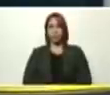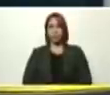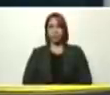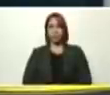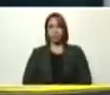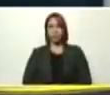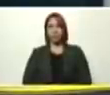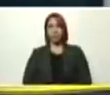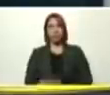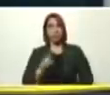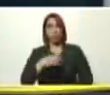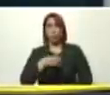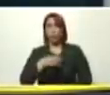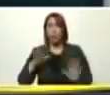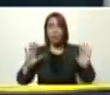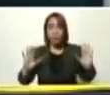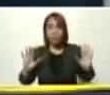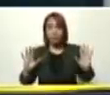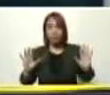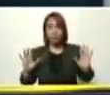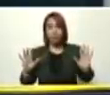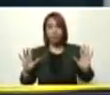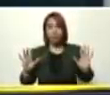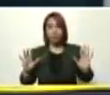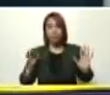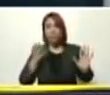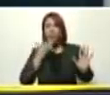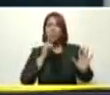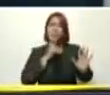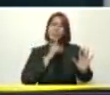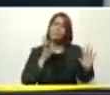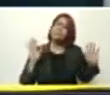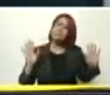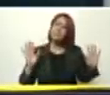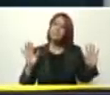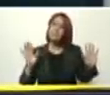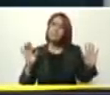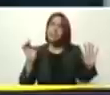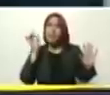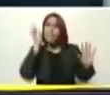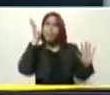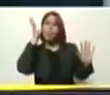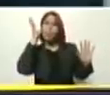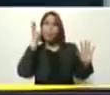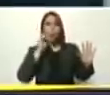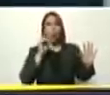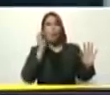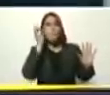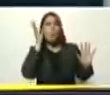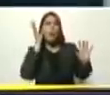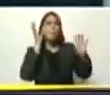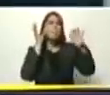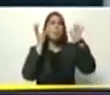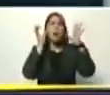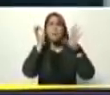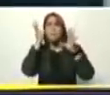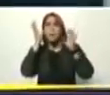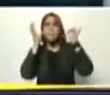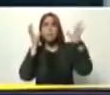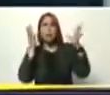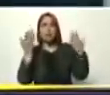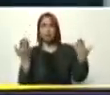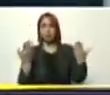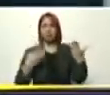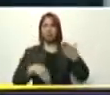No puede ser, ¿cómo es que llaman?, un improvisado o un improvisador. Como vaya